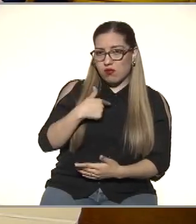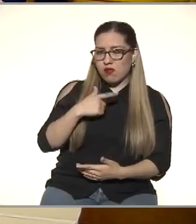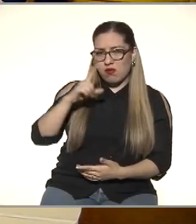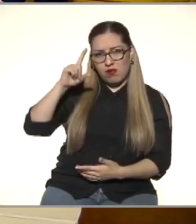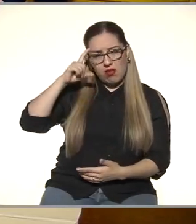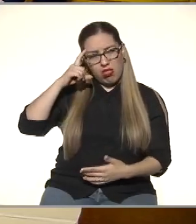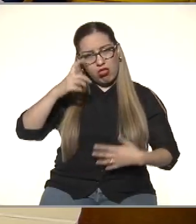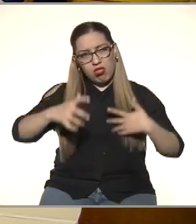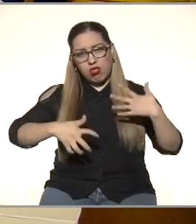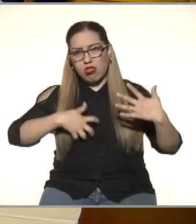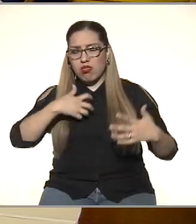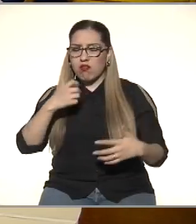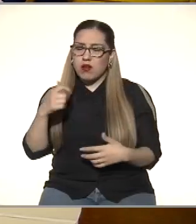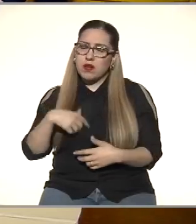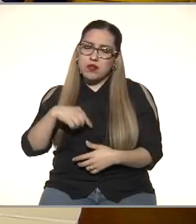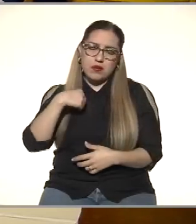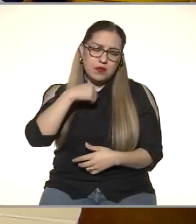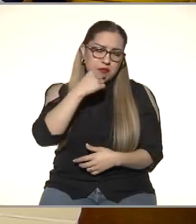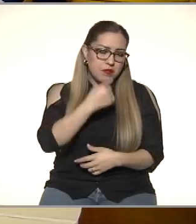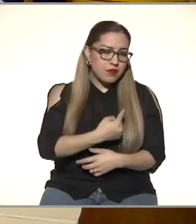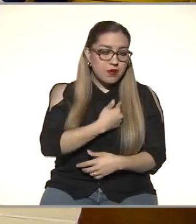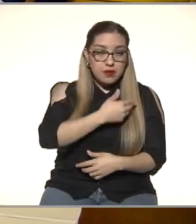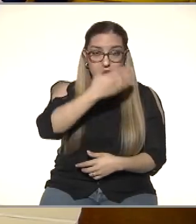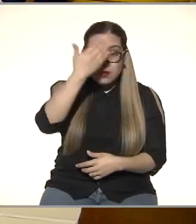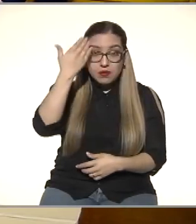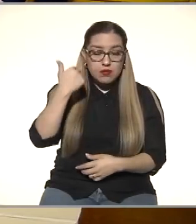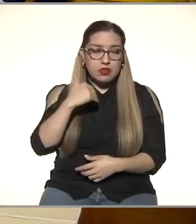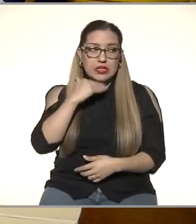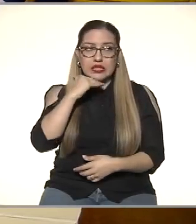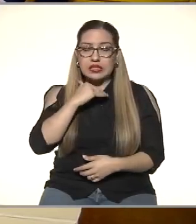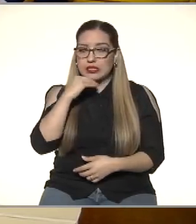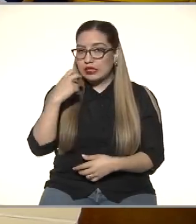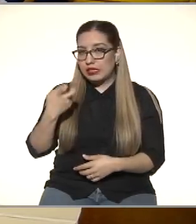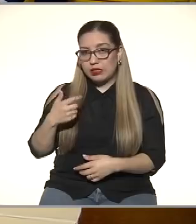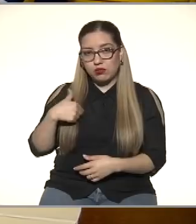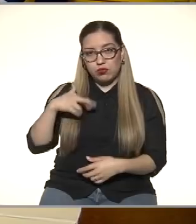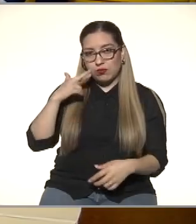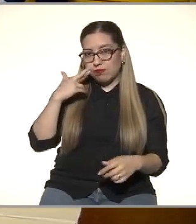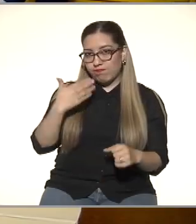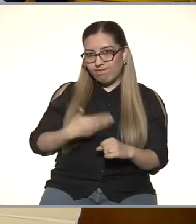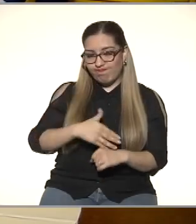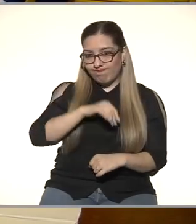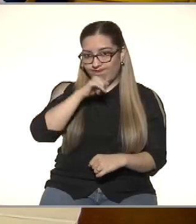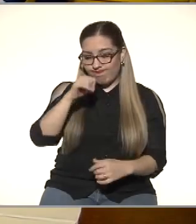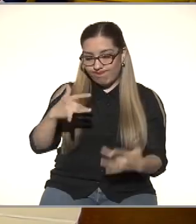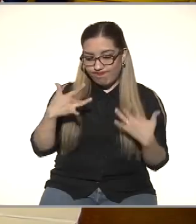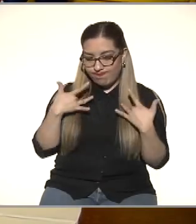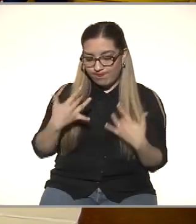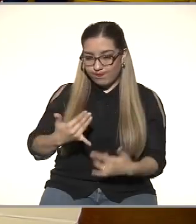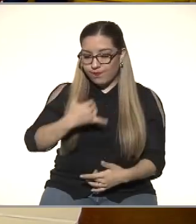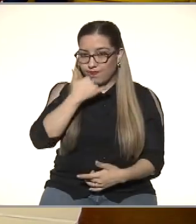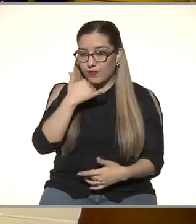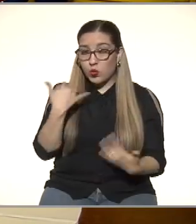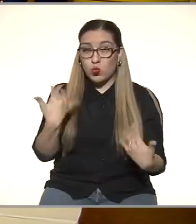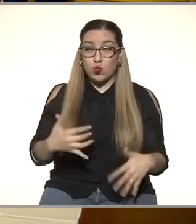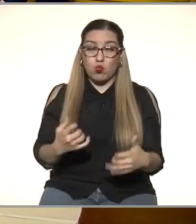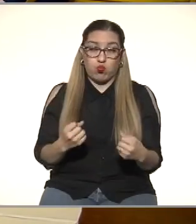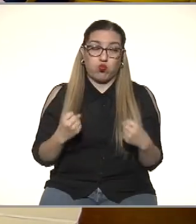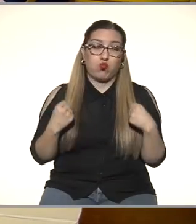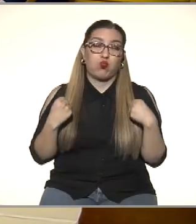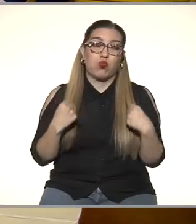las cosas, que ella no tenía por qué meterse en algo que no le correspondía. Qué difícil, sí, ¿no? qué Porque